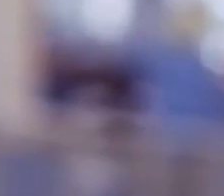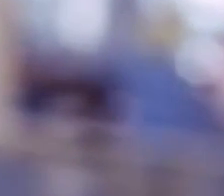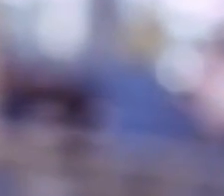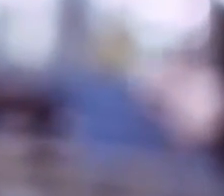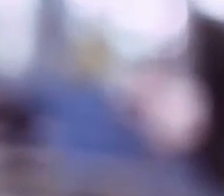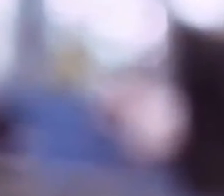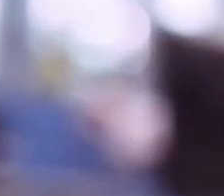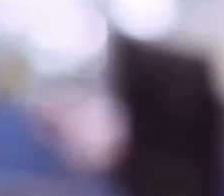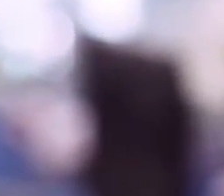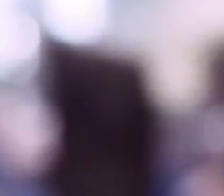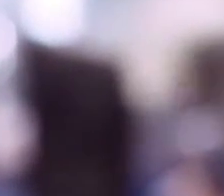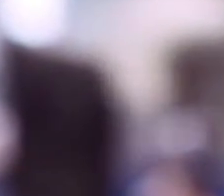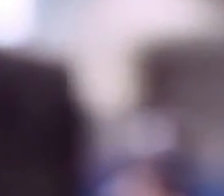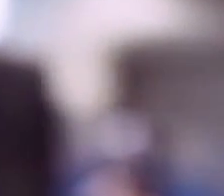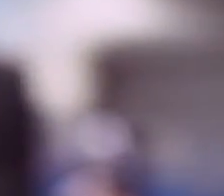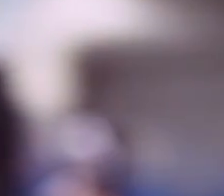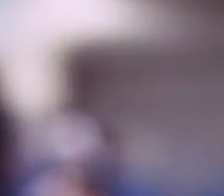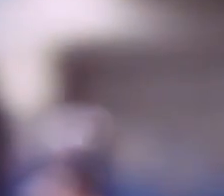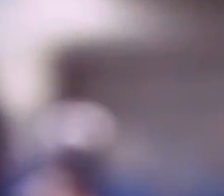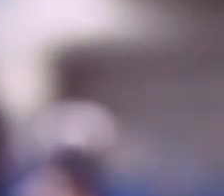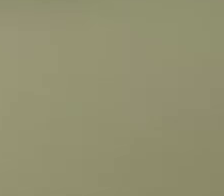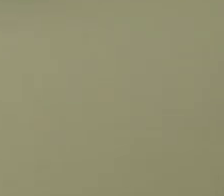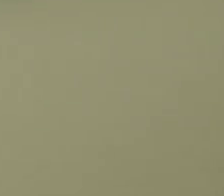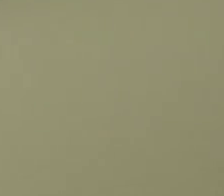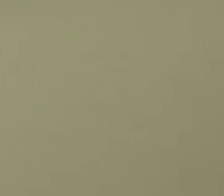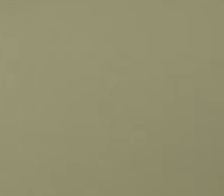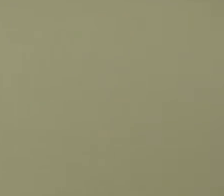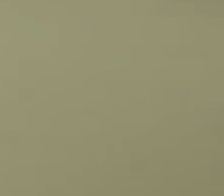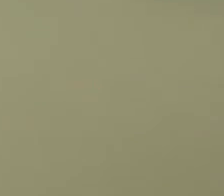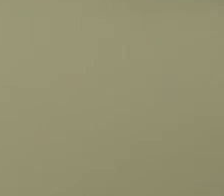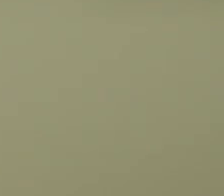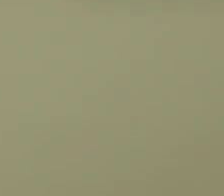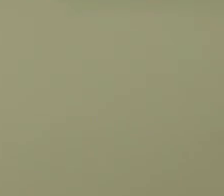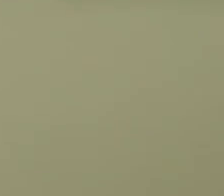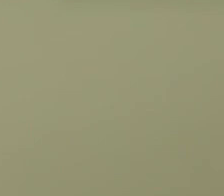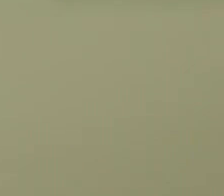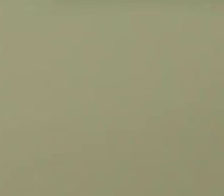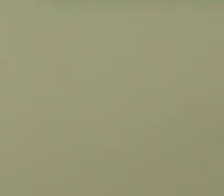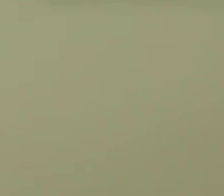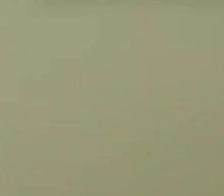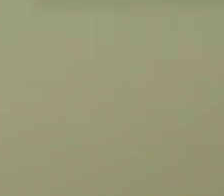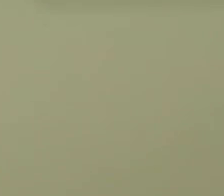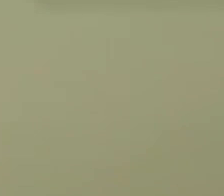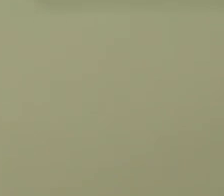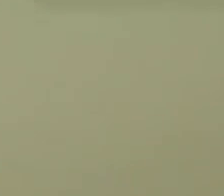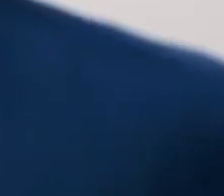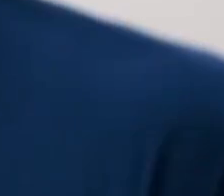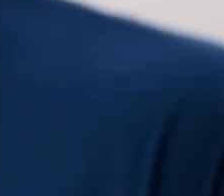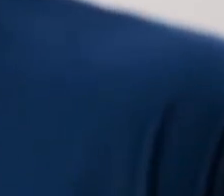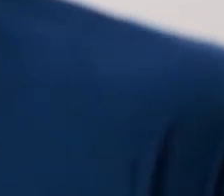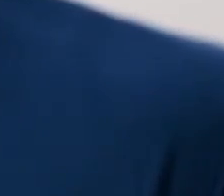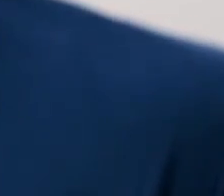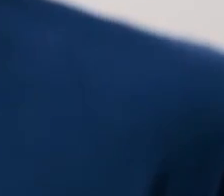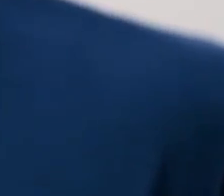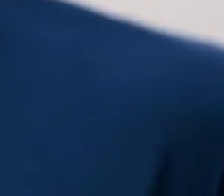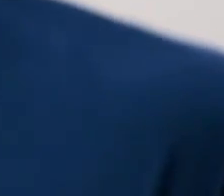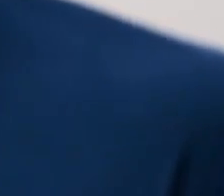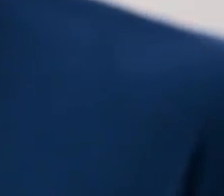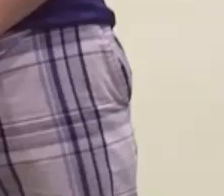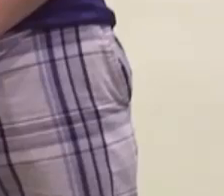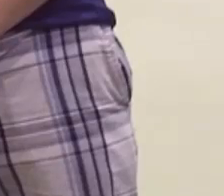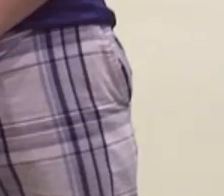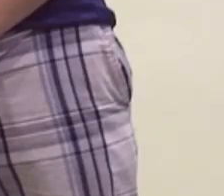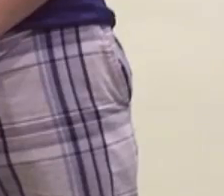cuestión. Los subtítulos, que es un video en inglés, pero básicamente es factible a través del closed caption, o sea, es